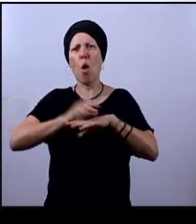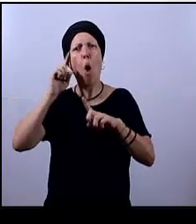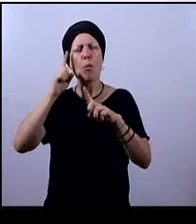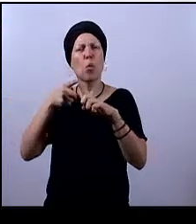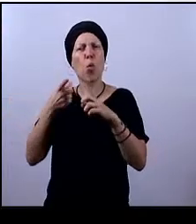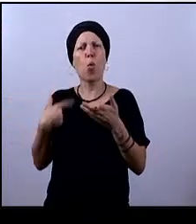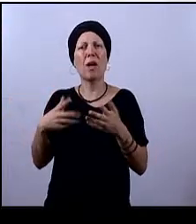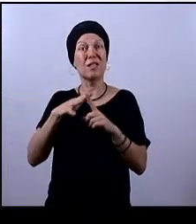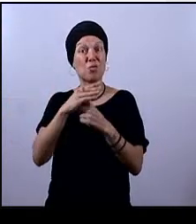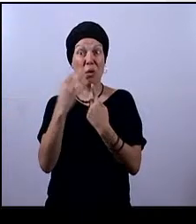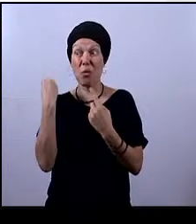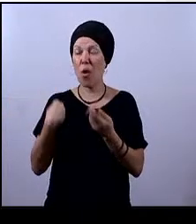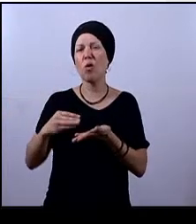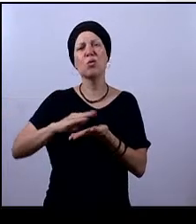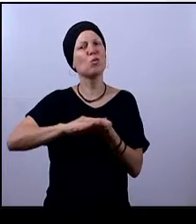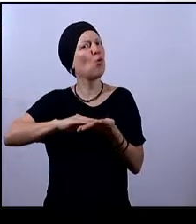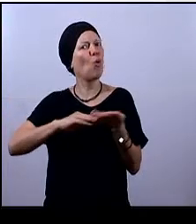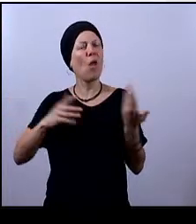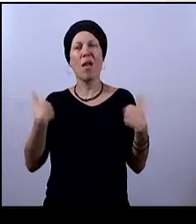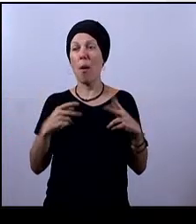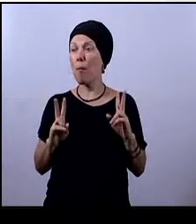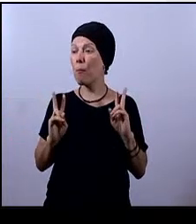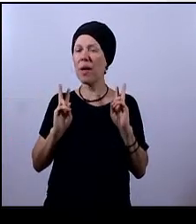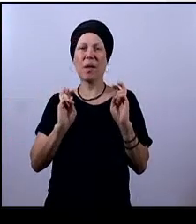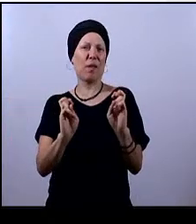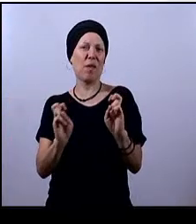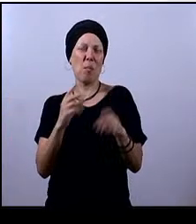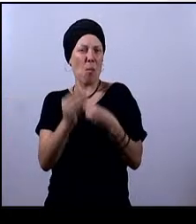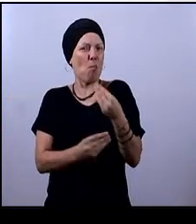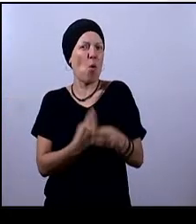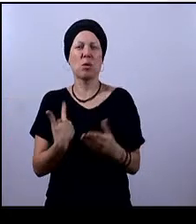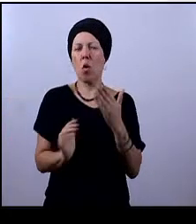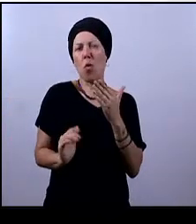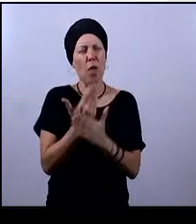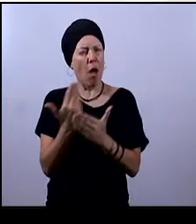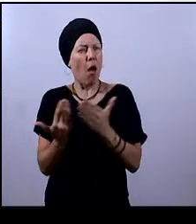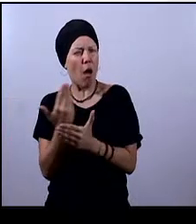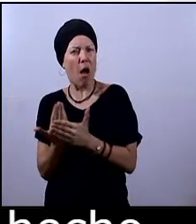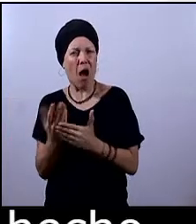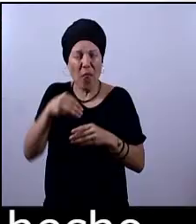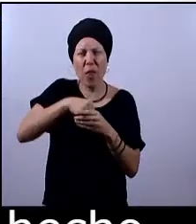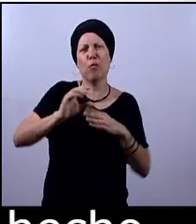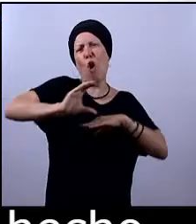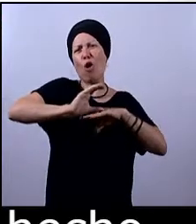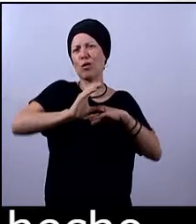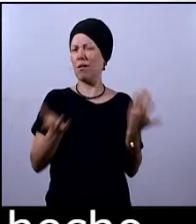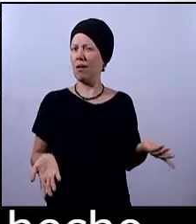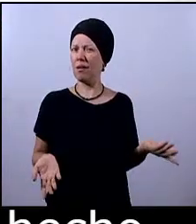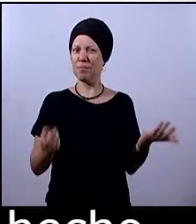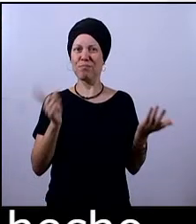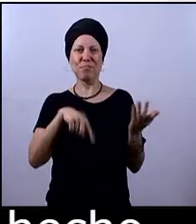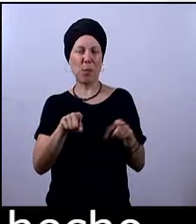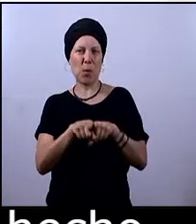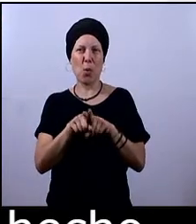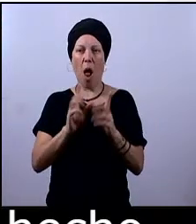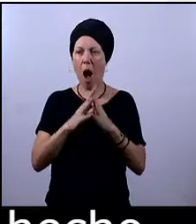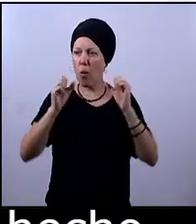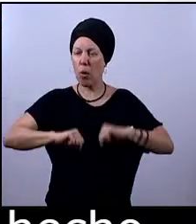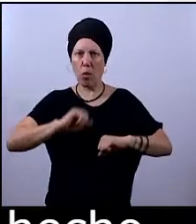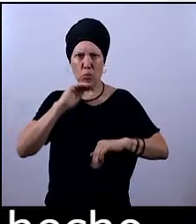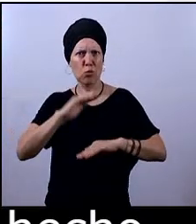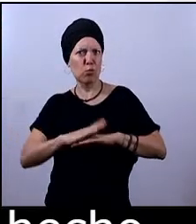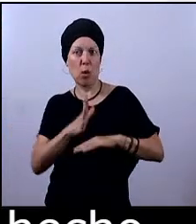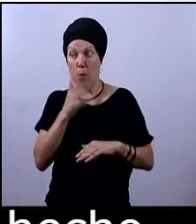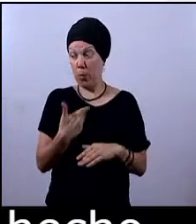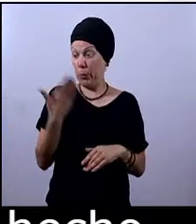esta situación. Lo hemos hecho desde el primer momento, día a día en la Consejería y haciendo cumplir un acuerdo que se